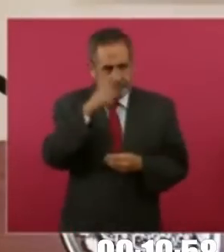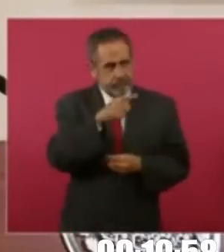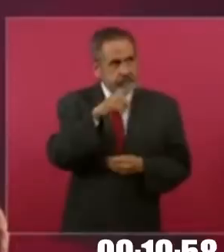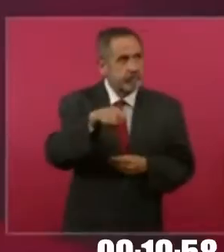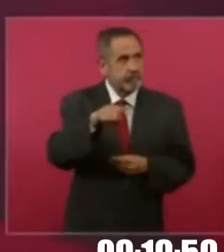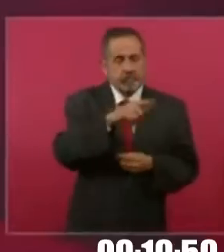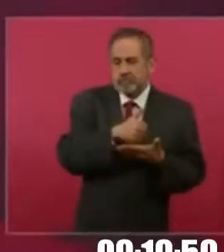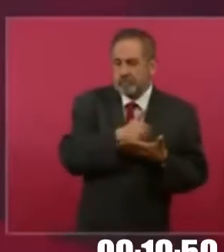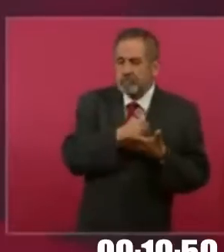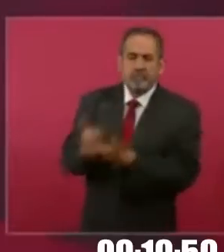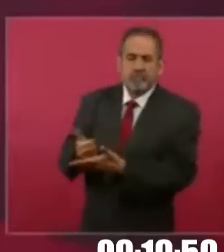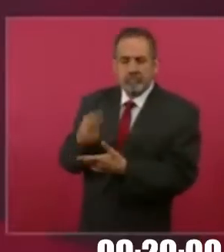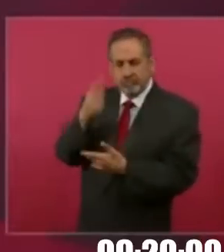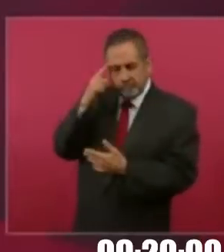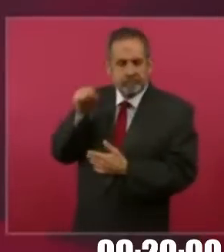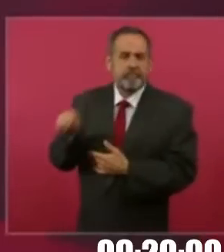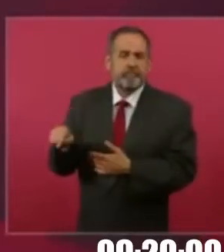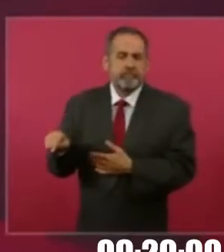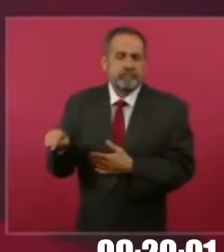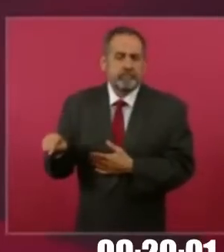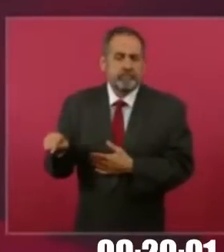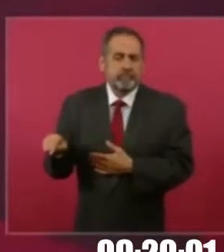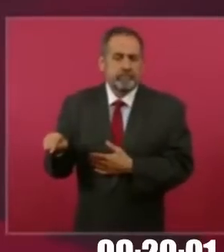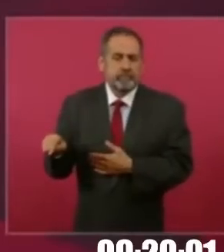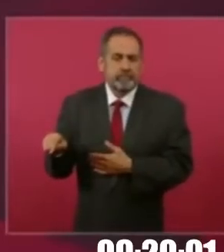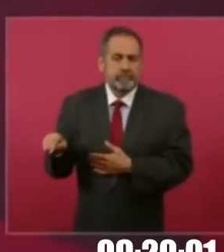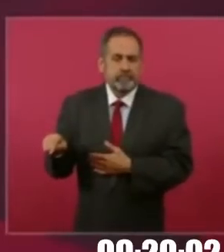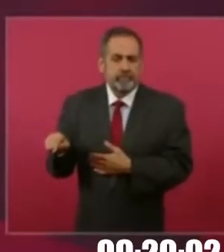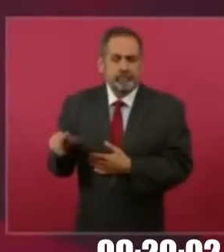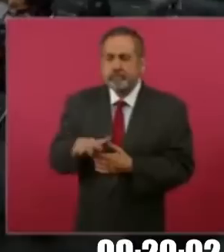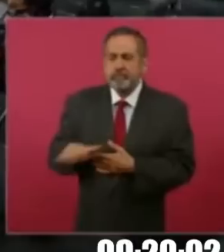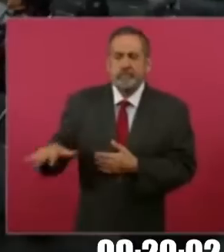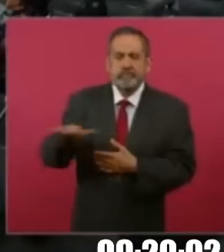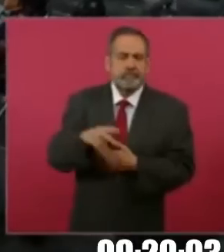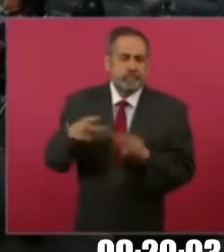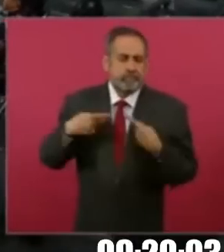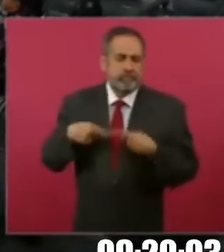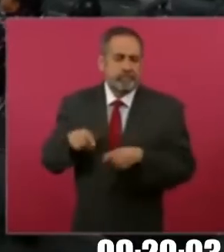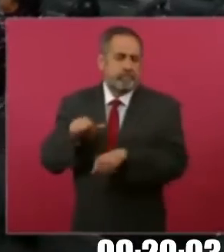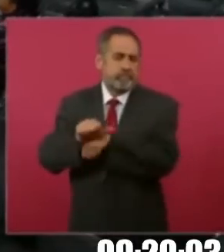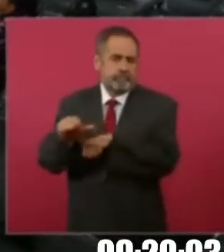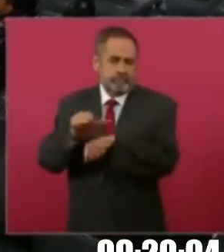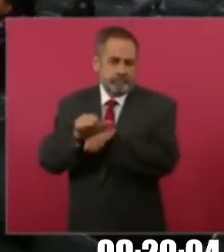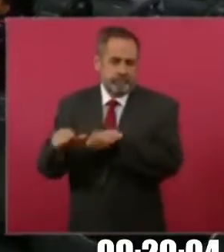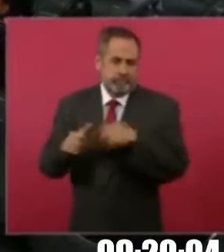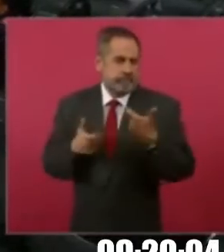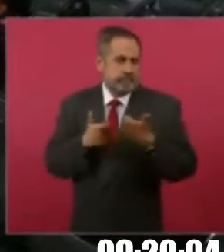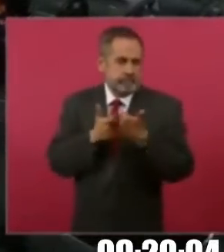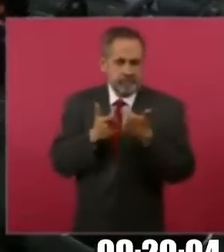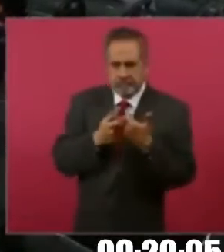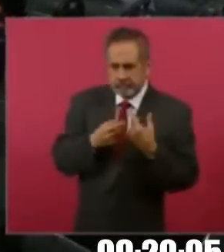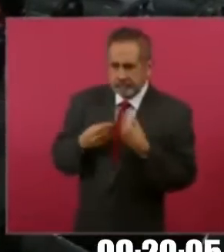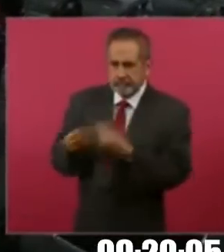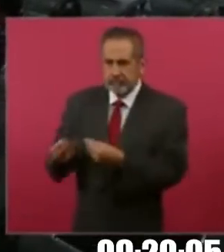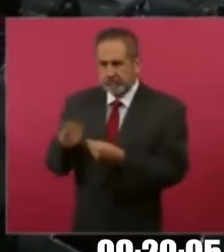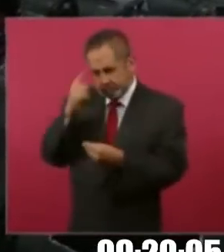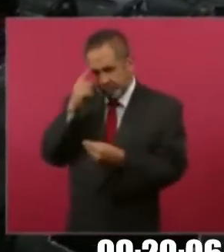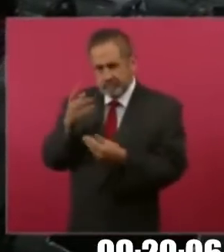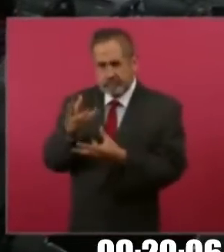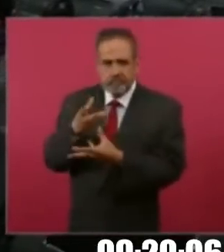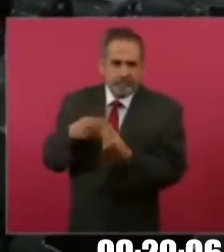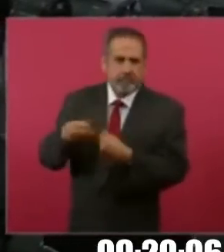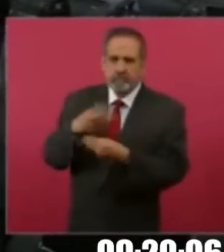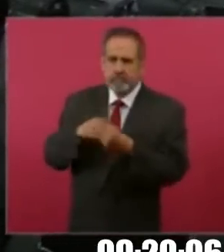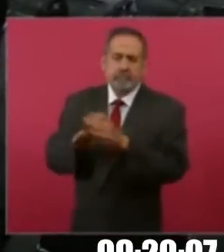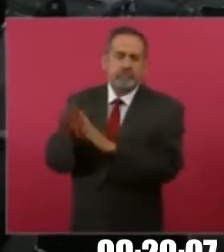ayude a el pueblo de Argentina a salir de su